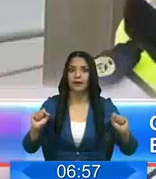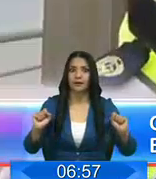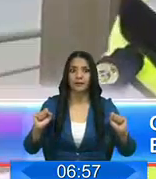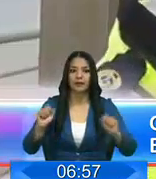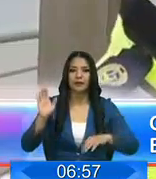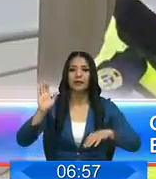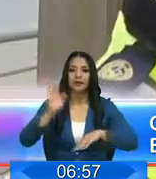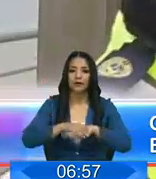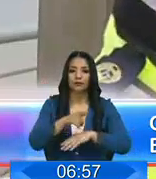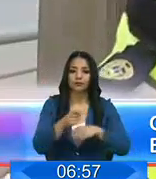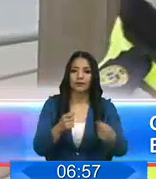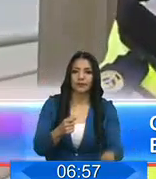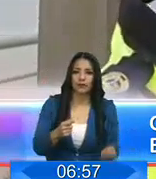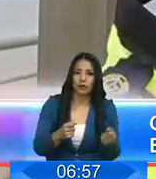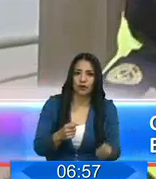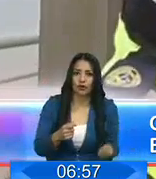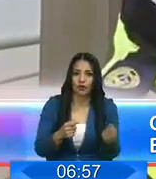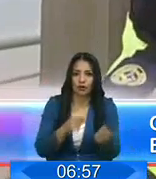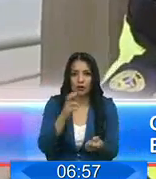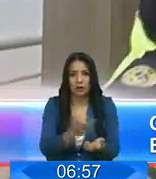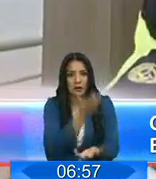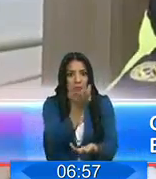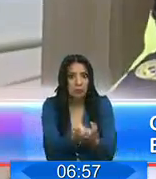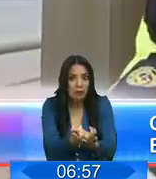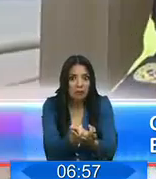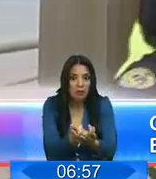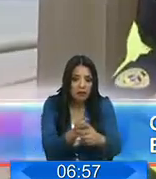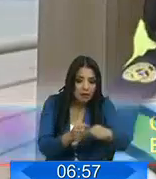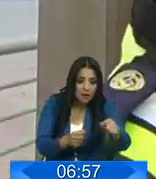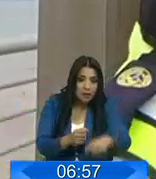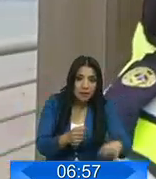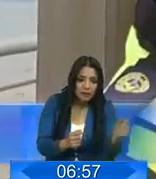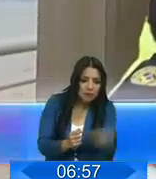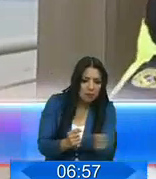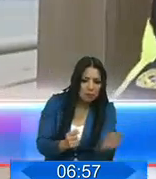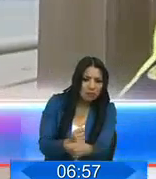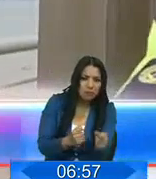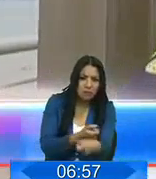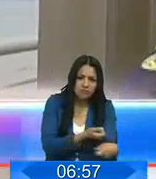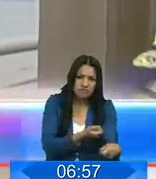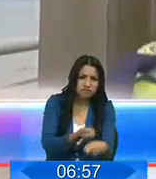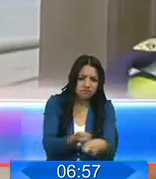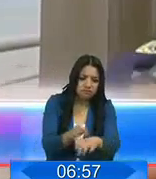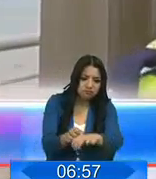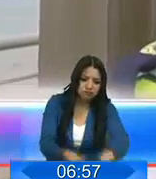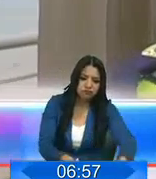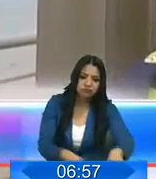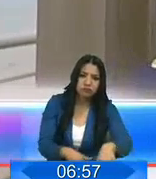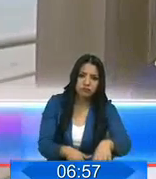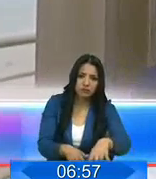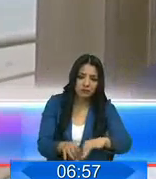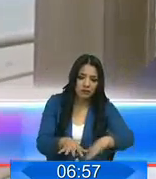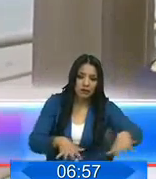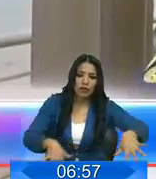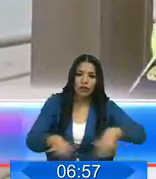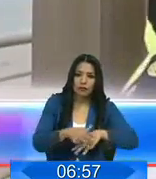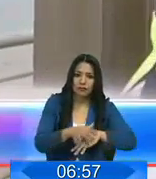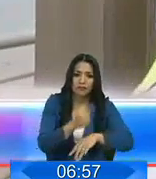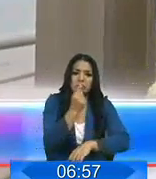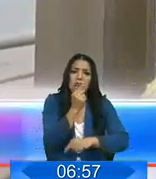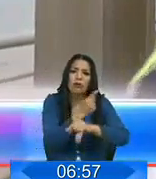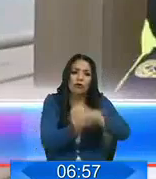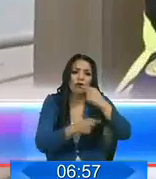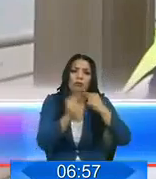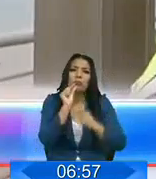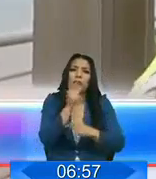del costado izquierdo del caballero se procede a explosionar y los vestigios del vidrio es que le produce